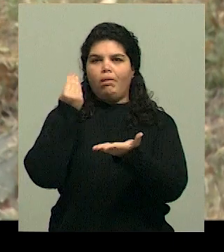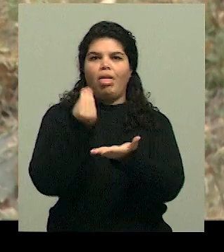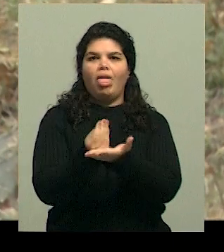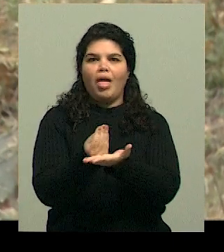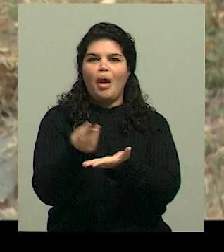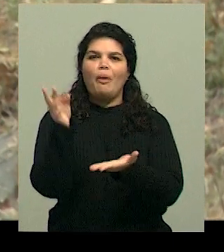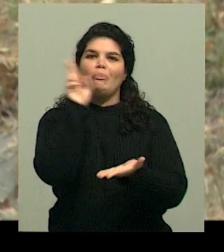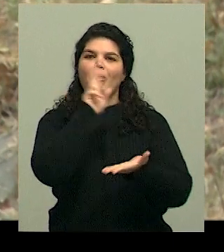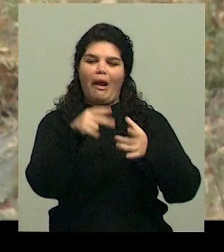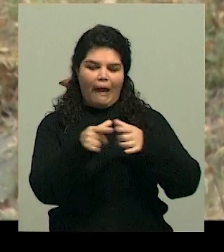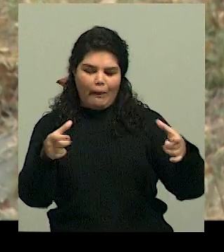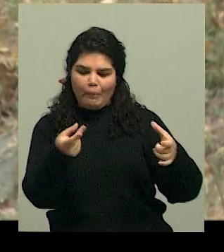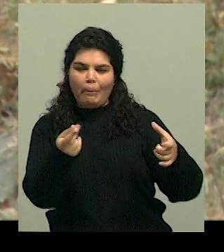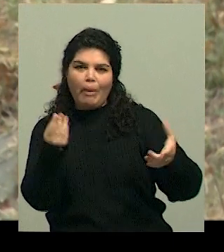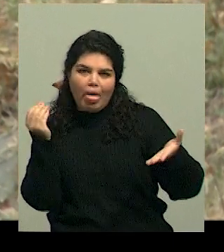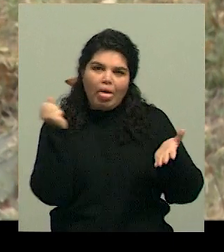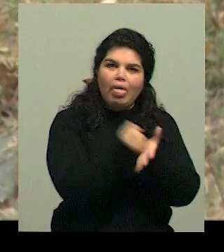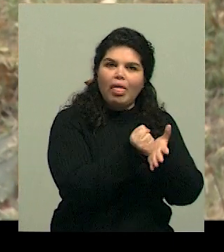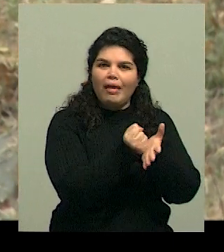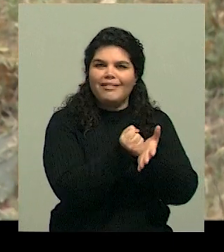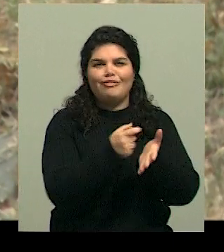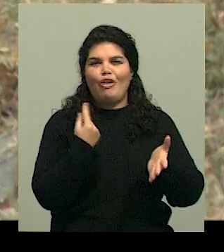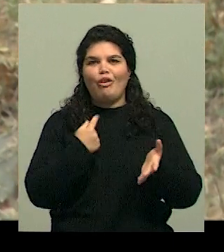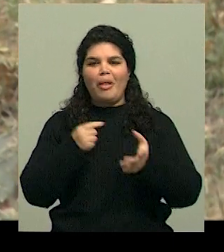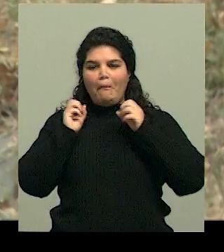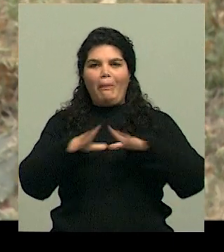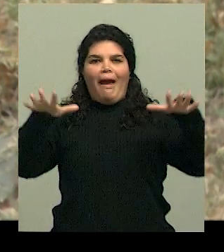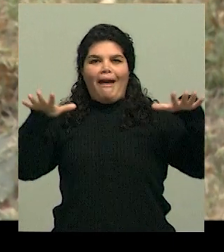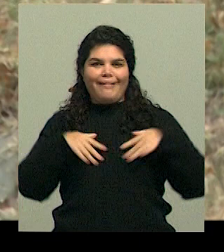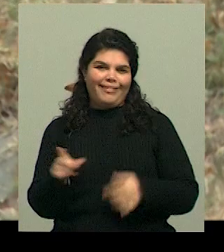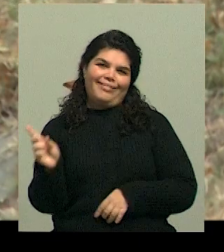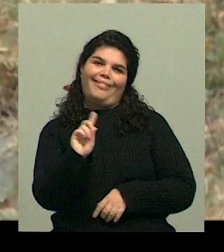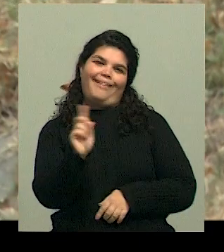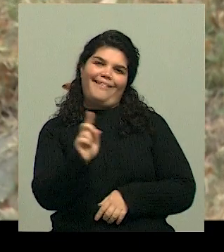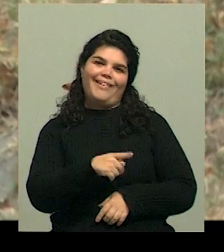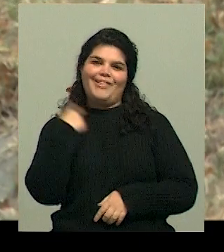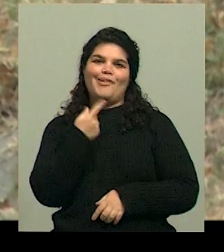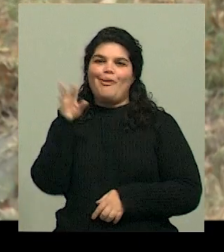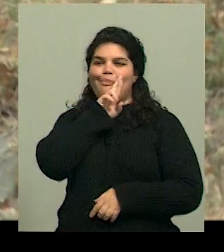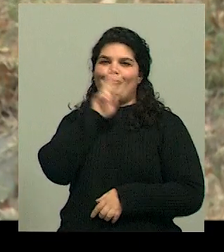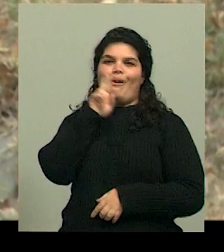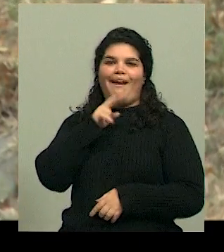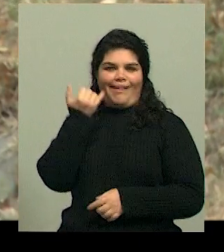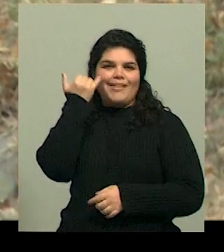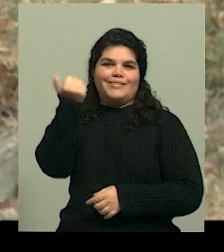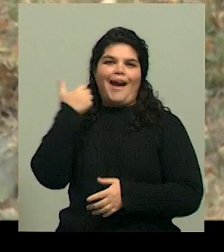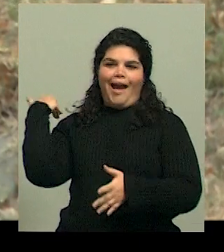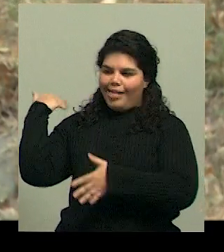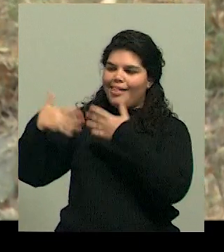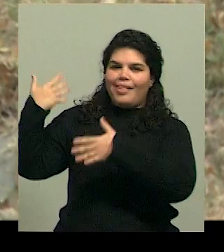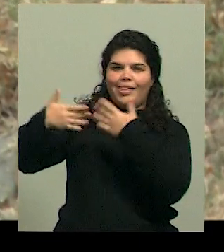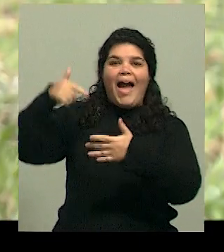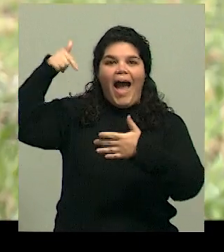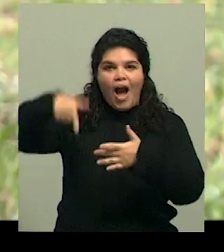bueno, la aparición, las mujeres no aparecimos, ya estábamos. Claro. Hablamos como una cosa de género, ¿no? Lo que